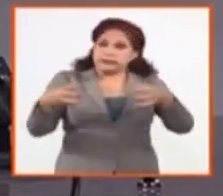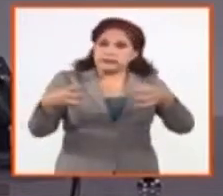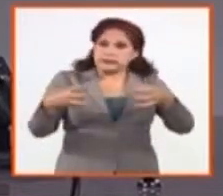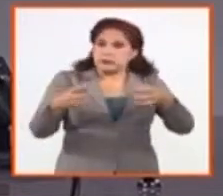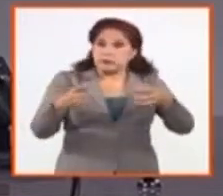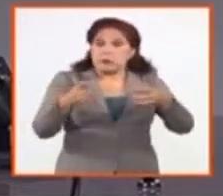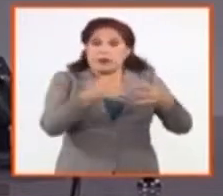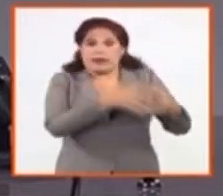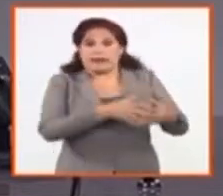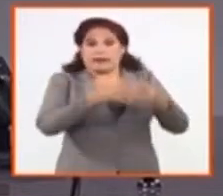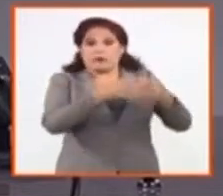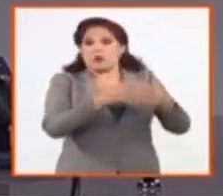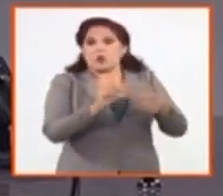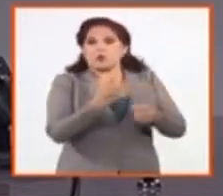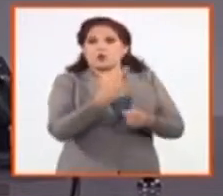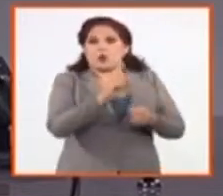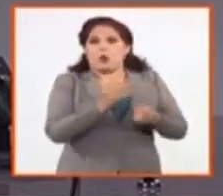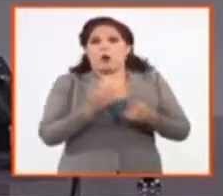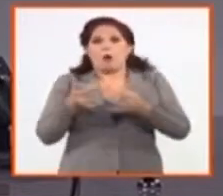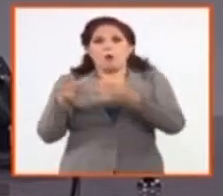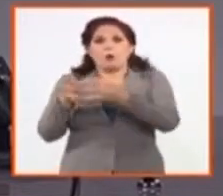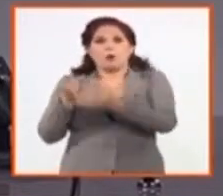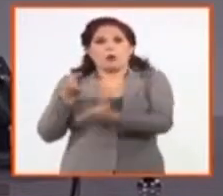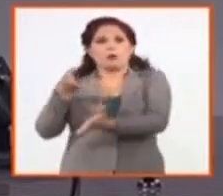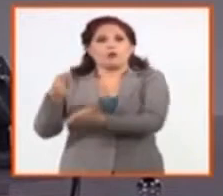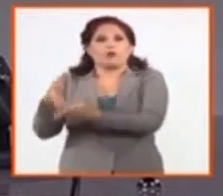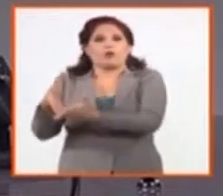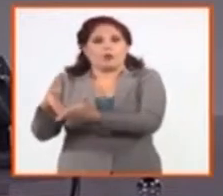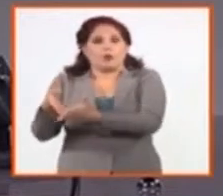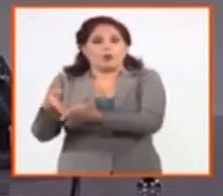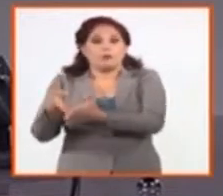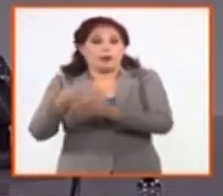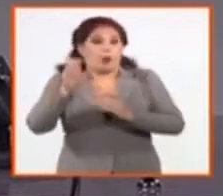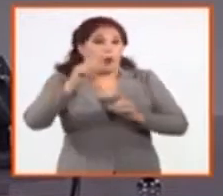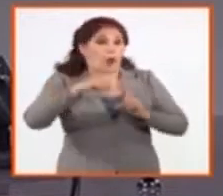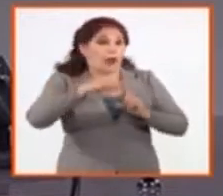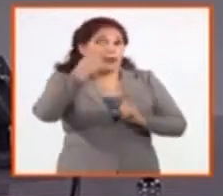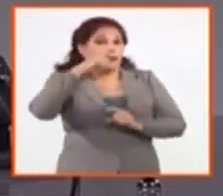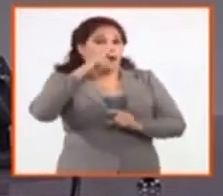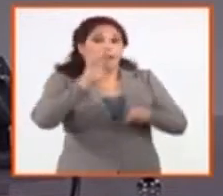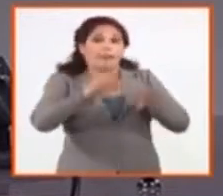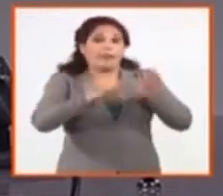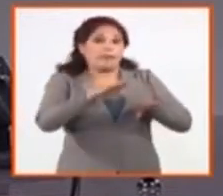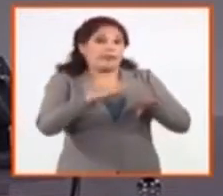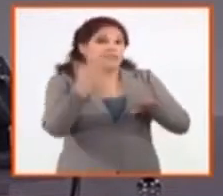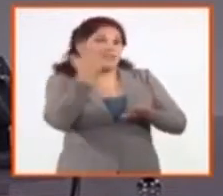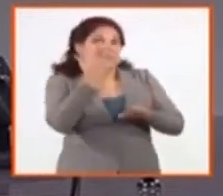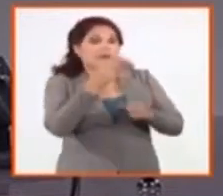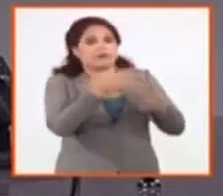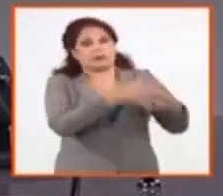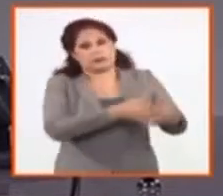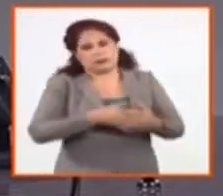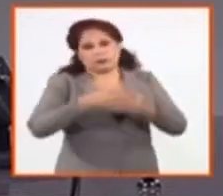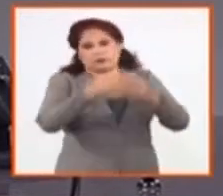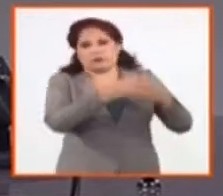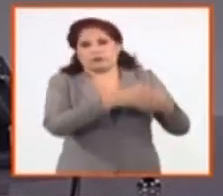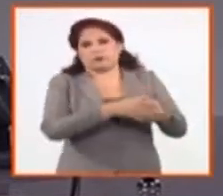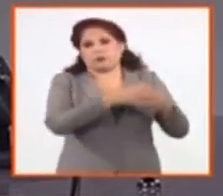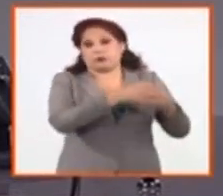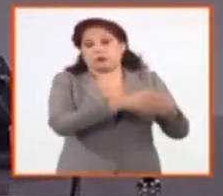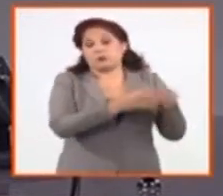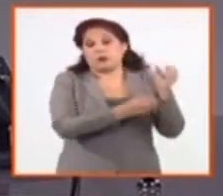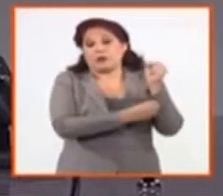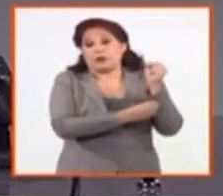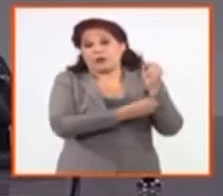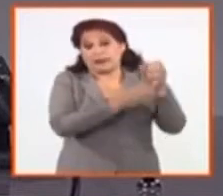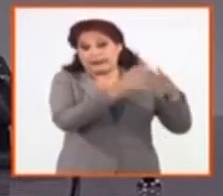OTAN, indudablemente, aunque ellos no lo quieran decir, depende extraordinariamente de Estados Unidos. Es un apéndice prácticamente de la Fuerza Militar